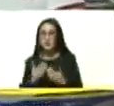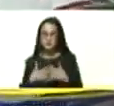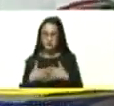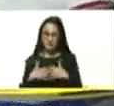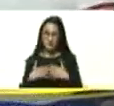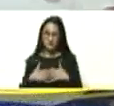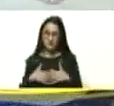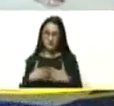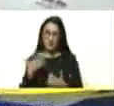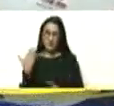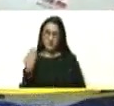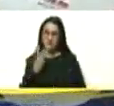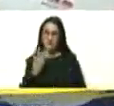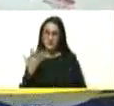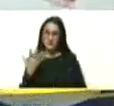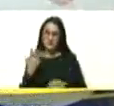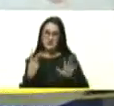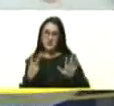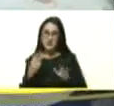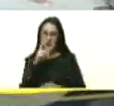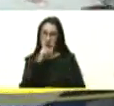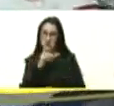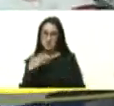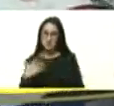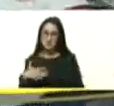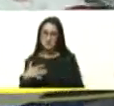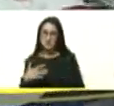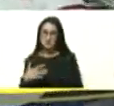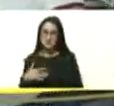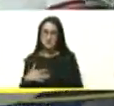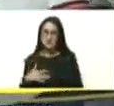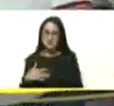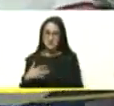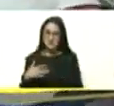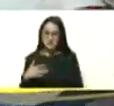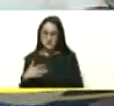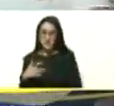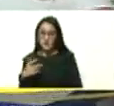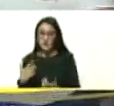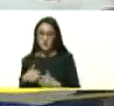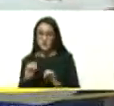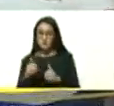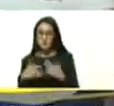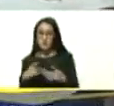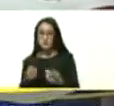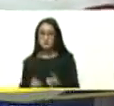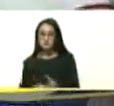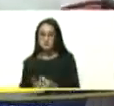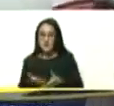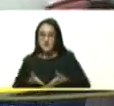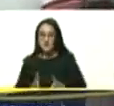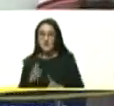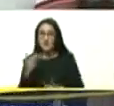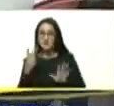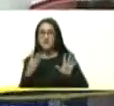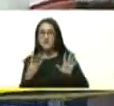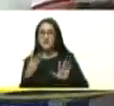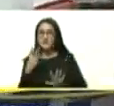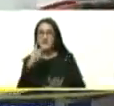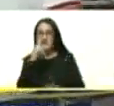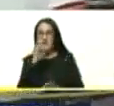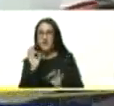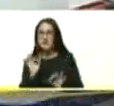desde hace 37 años, presidente. Cuando esta industria se estaba activando, yo estaba naciendo, 37 años,